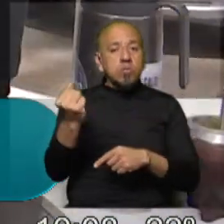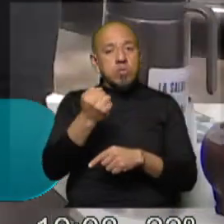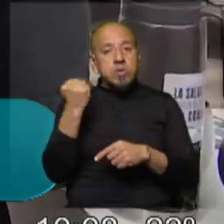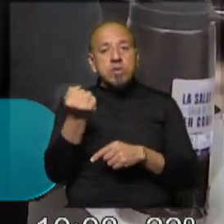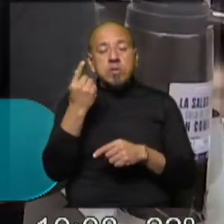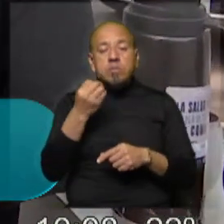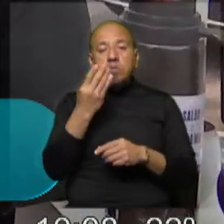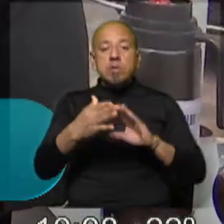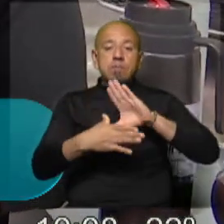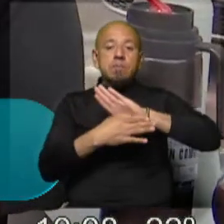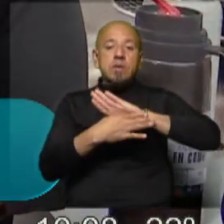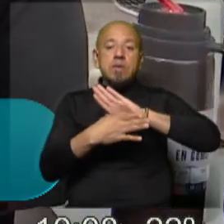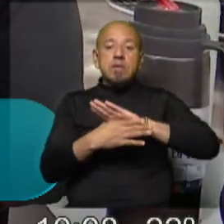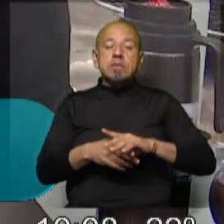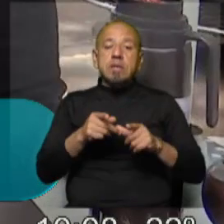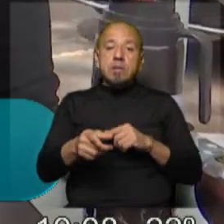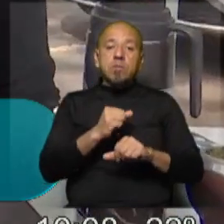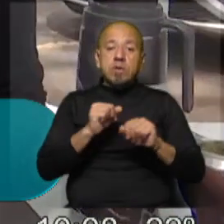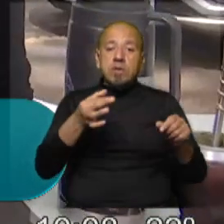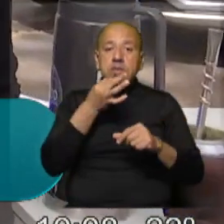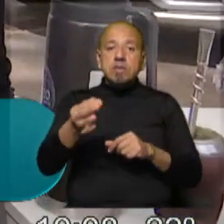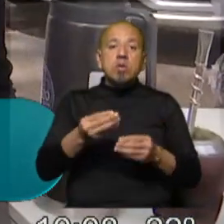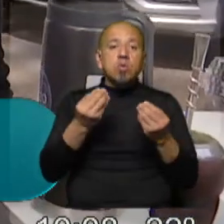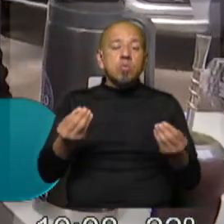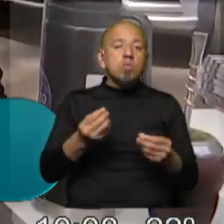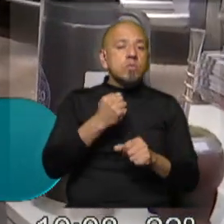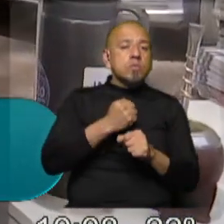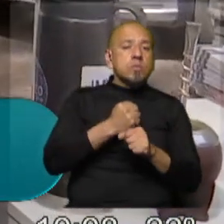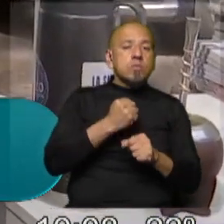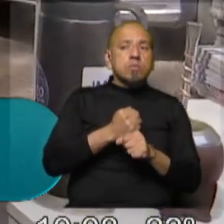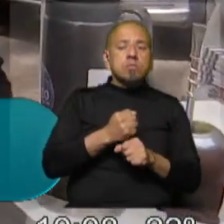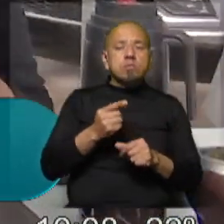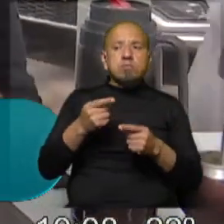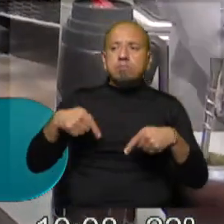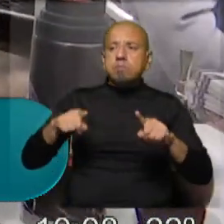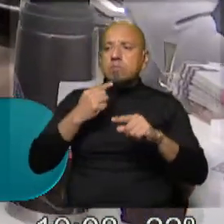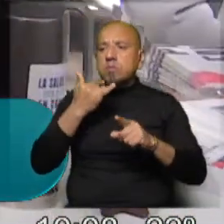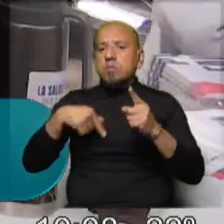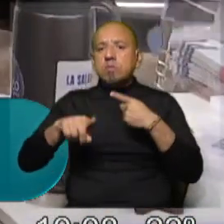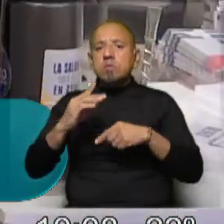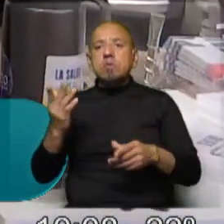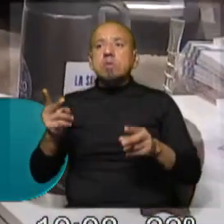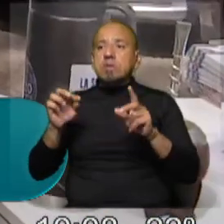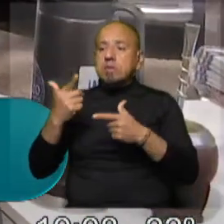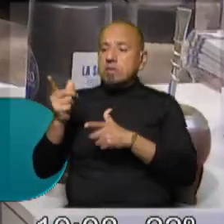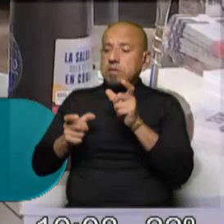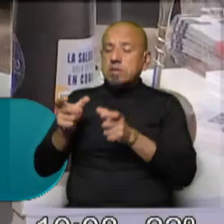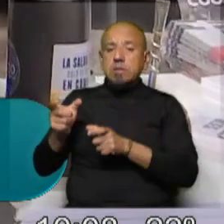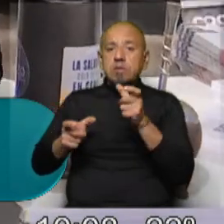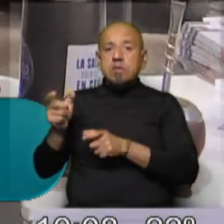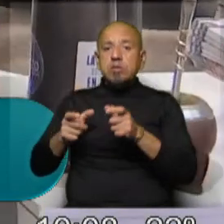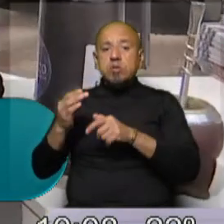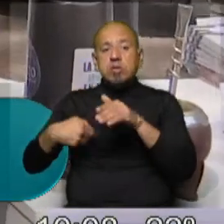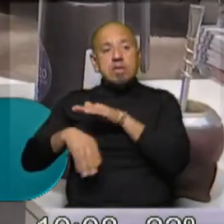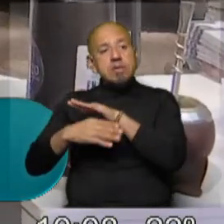porque bueno, el MIDES ahí puede también dar más cuenta de cómo se está trabajando a partir también, por ejemplo, de los egresos que se generan en